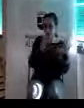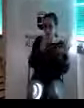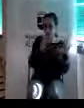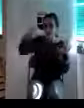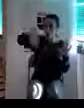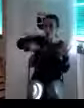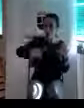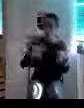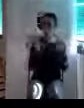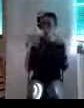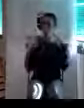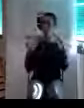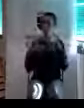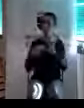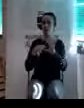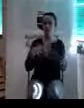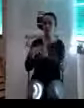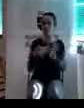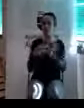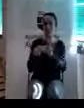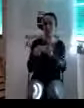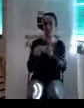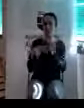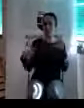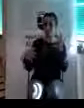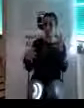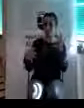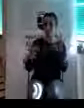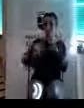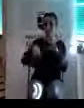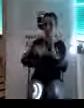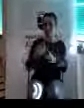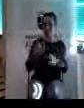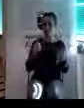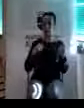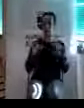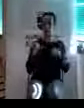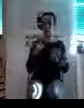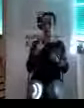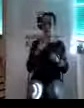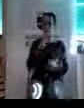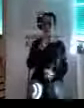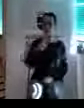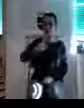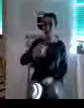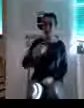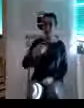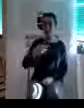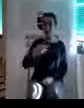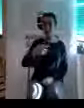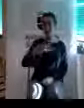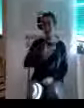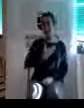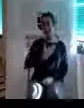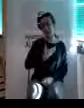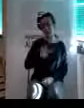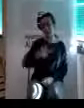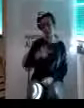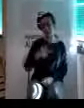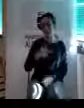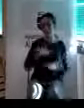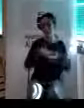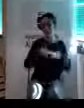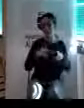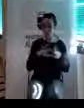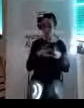improvisación si es que el vicealcalde de ciudadanos tuvo que pedir maquinaria en redes porque usted no aparecía